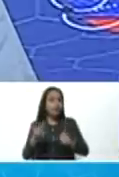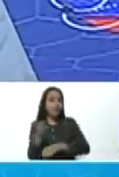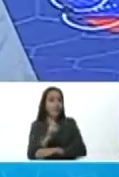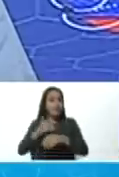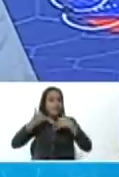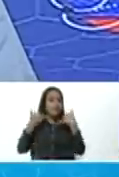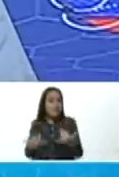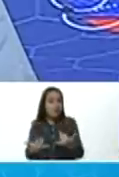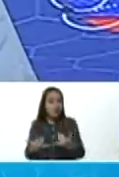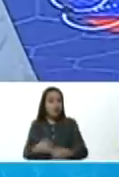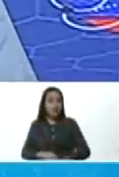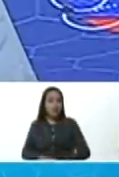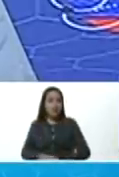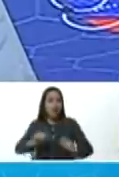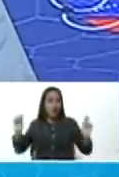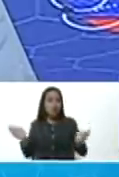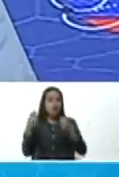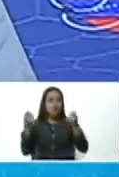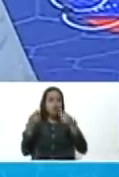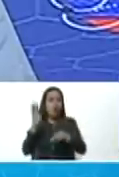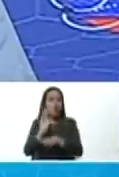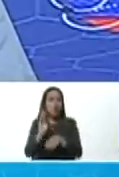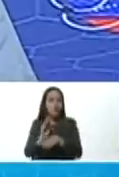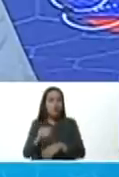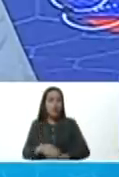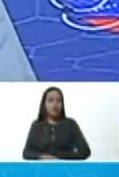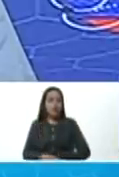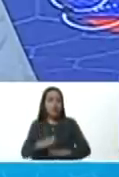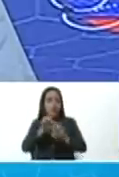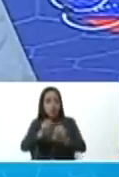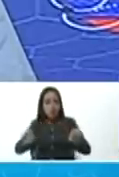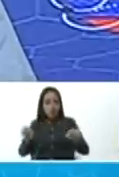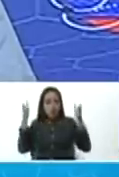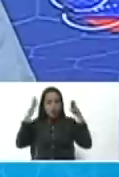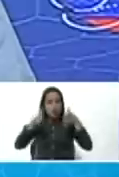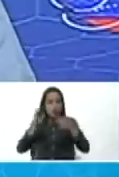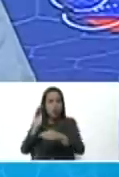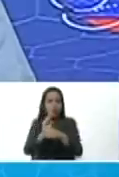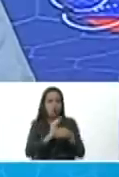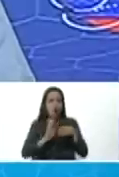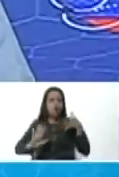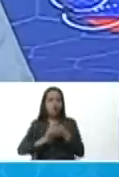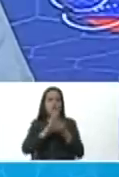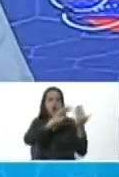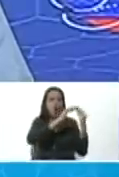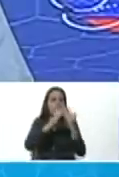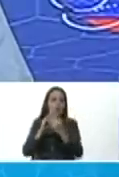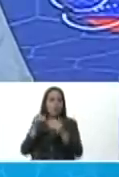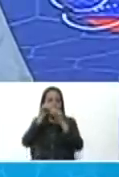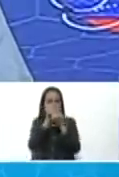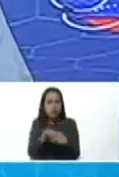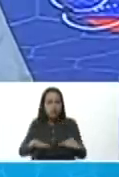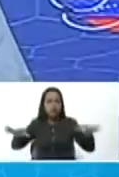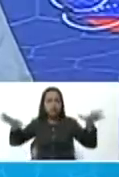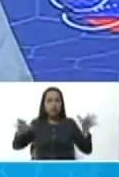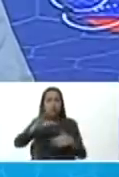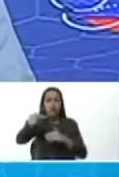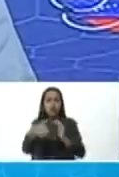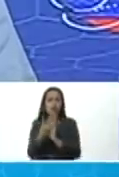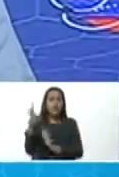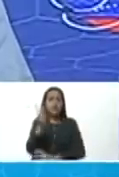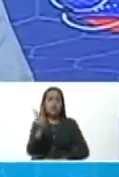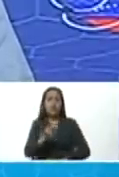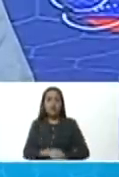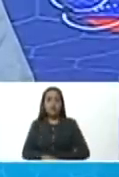ya en la campaña de prevención, educación y protección de las comunidades a lo largo y ancho del